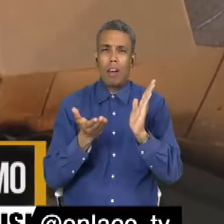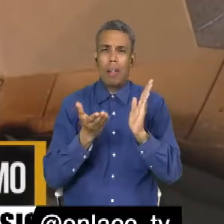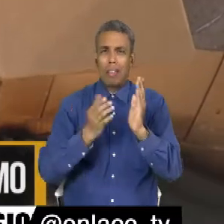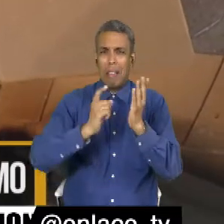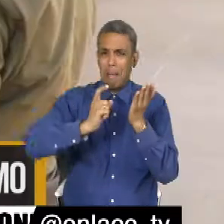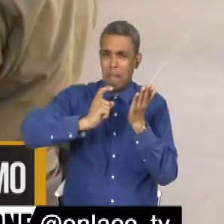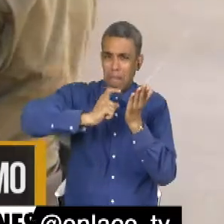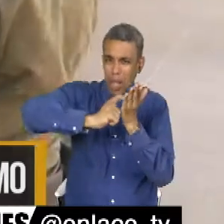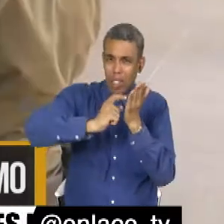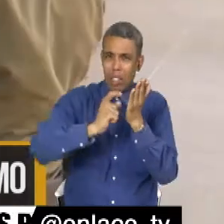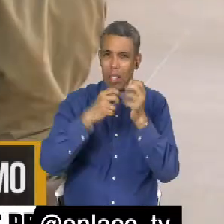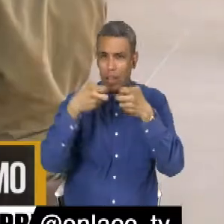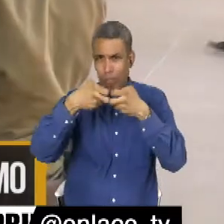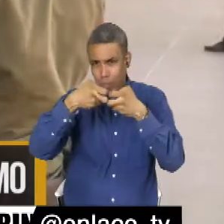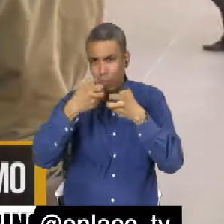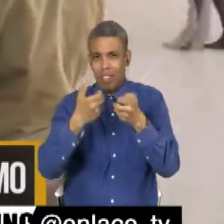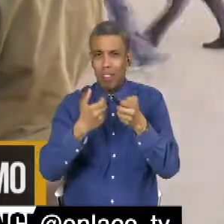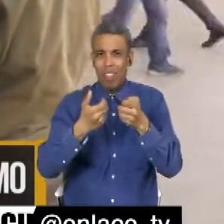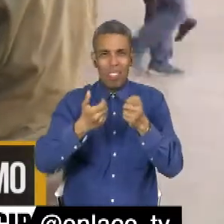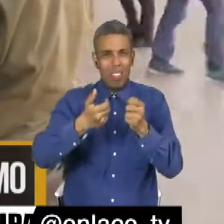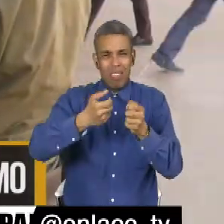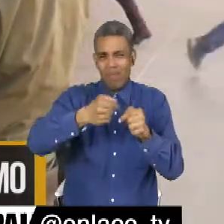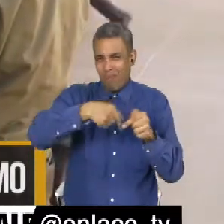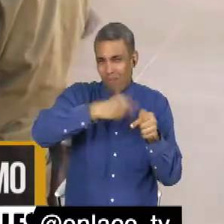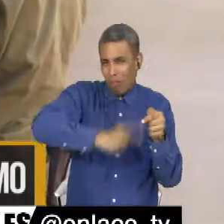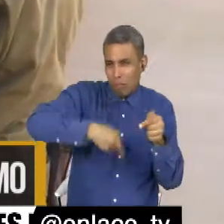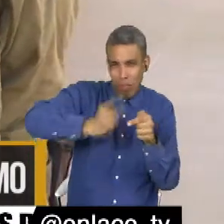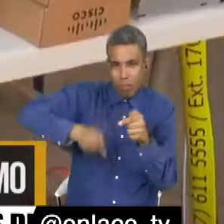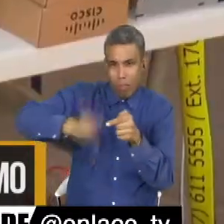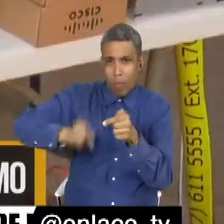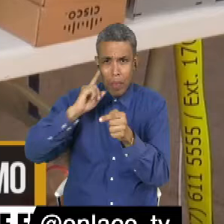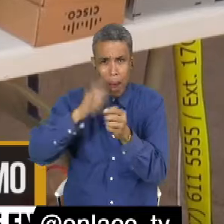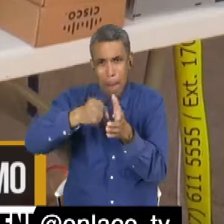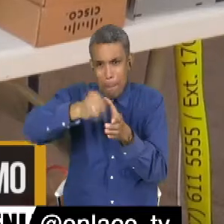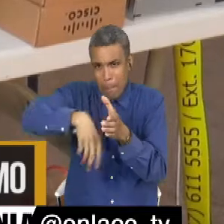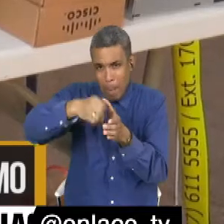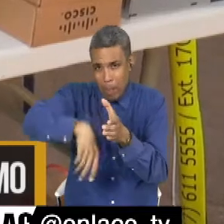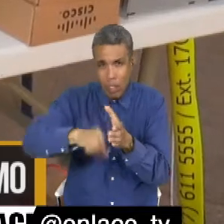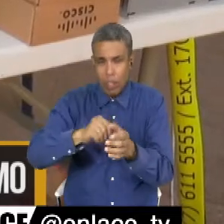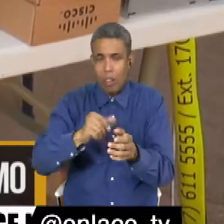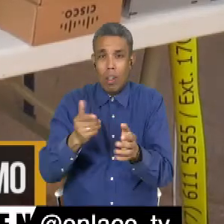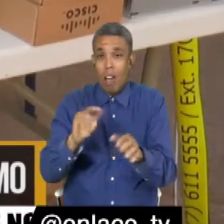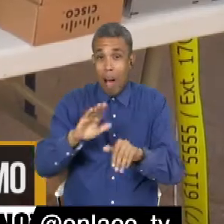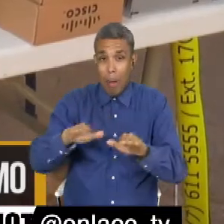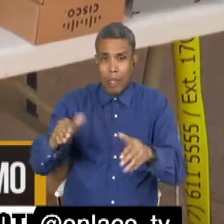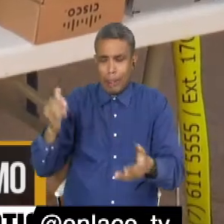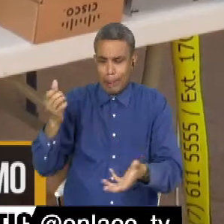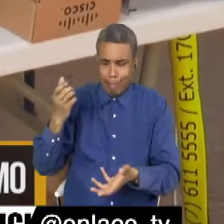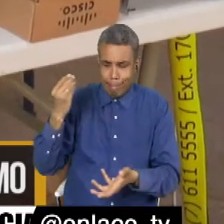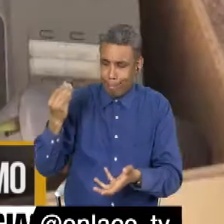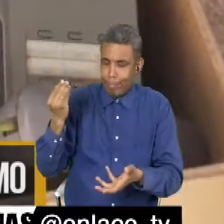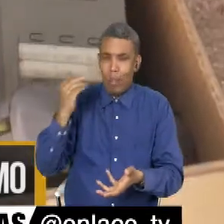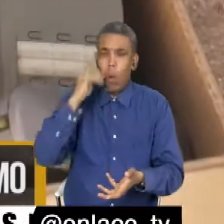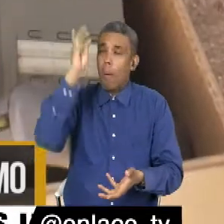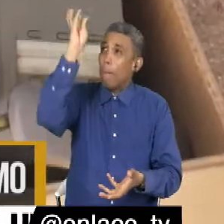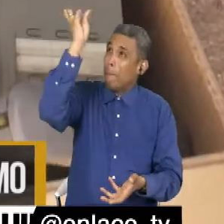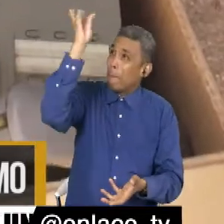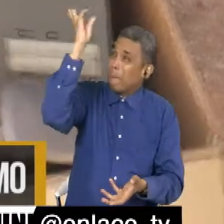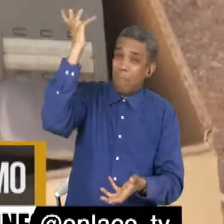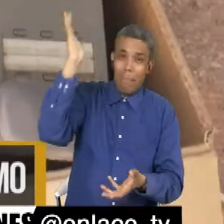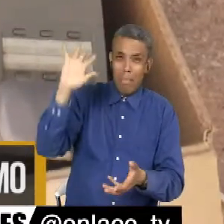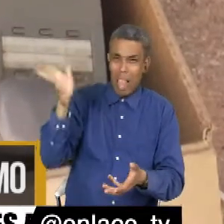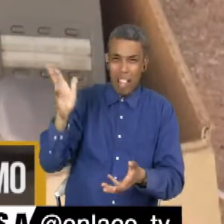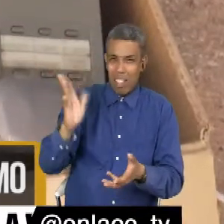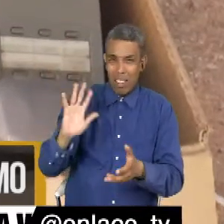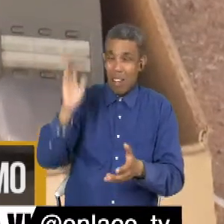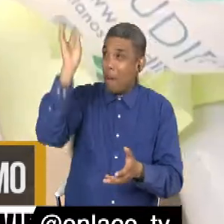que en nuestros hogares tenemos lo que son esos residuos, la cual nosotros no sabemos qué hacer, como son material eléctrico,